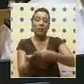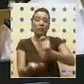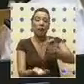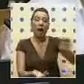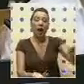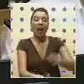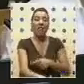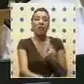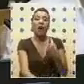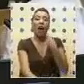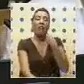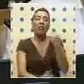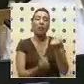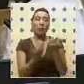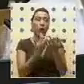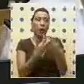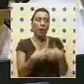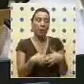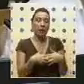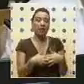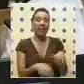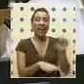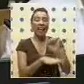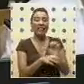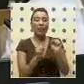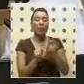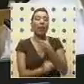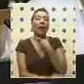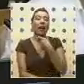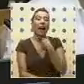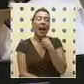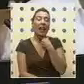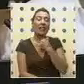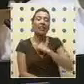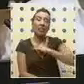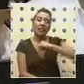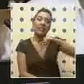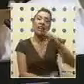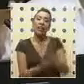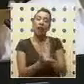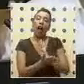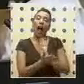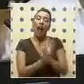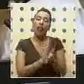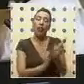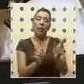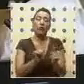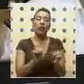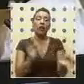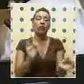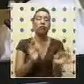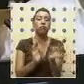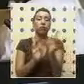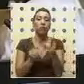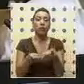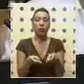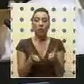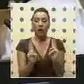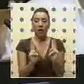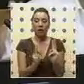familias perjudicadas por parte de los empresarios y que el Estado pueda garantizarle la continuidad de estudios a todos aquellos que fueron vulnerados en su derecho.